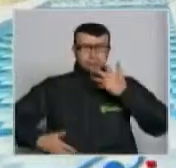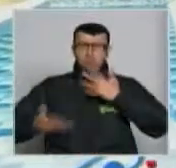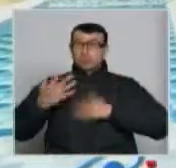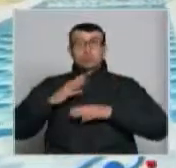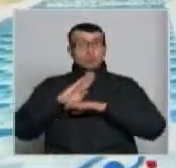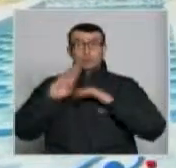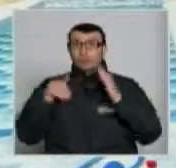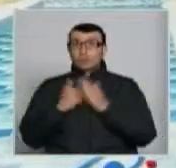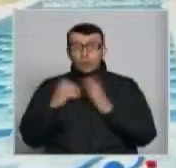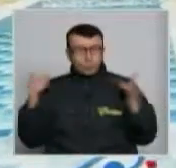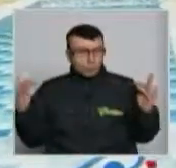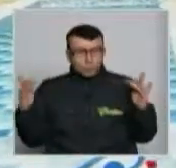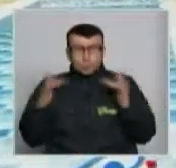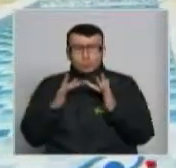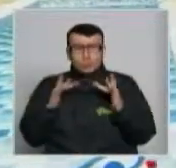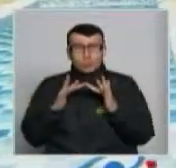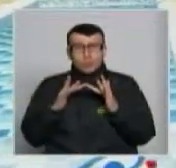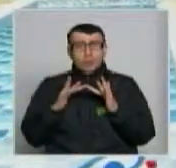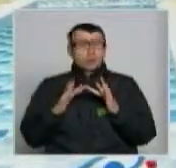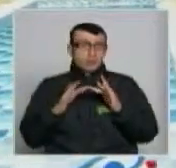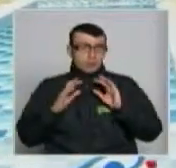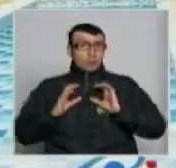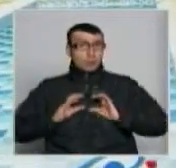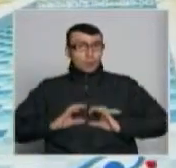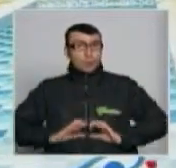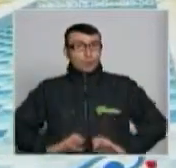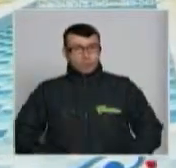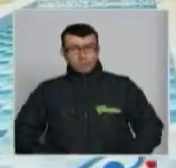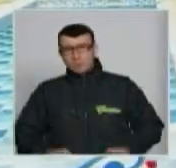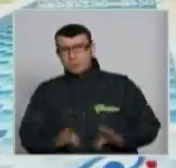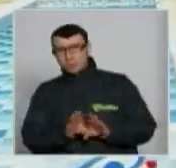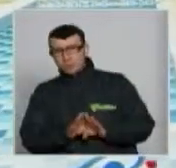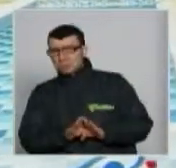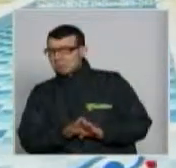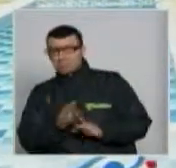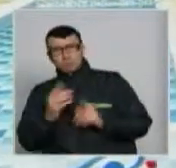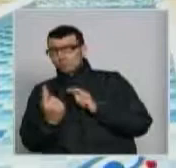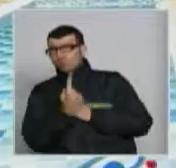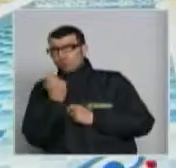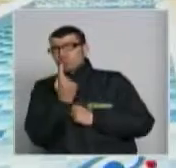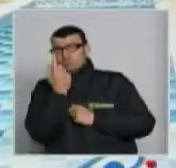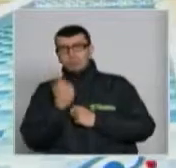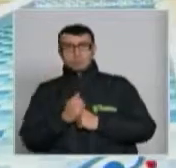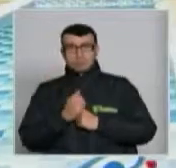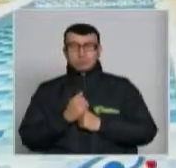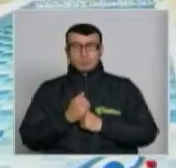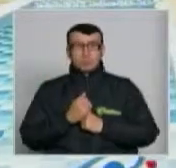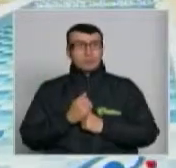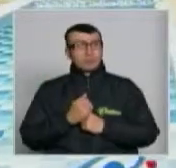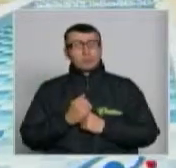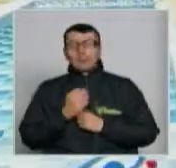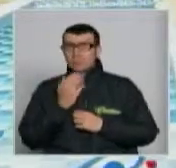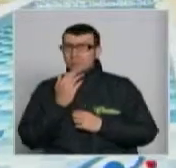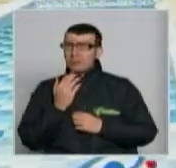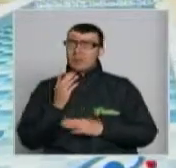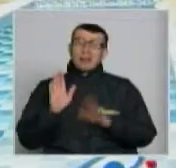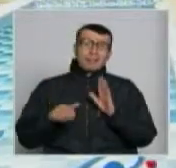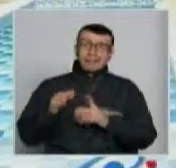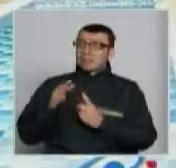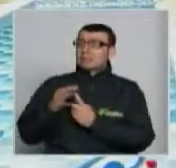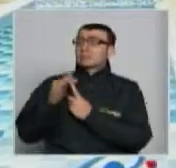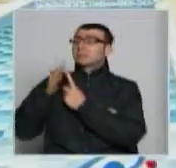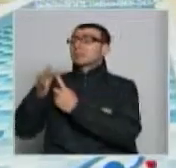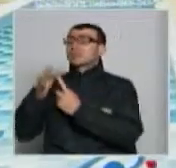conectado con todo, pues el cuerpo hay que verlo de una manera integral. Perdónenme, pero entre más nos estamos